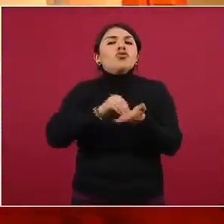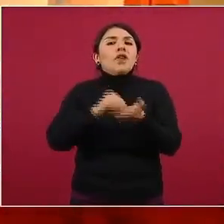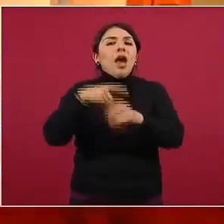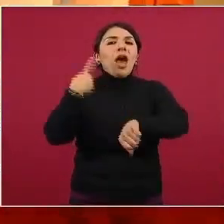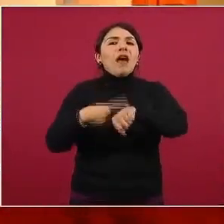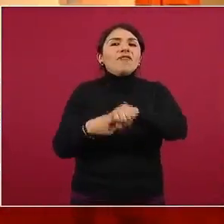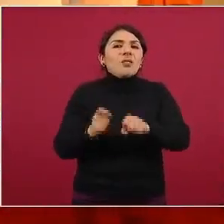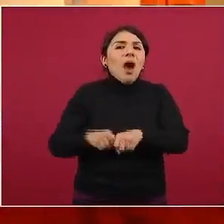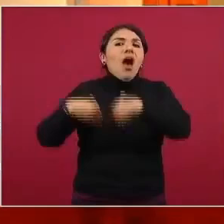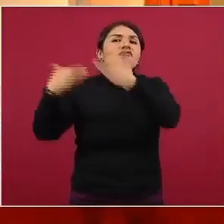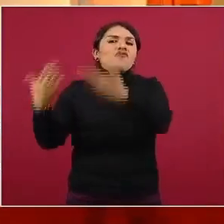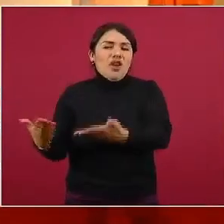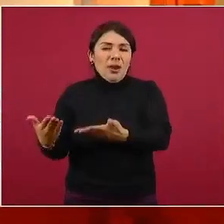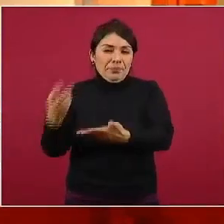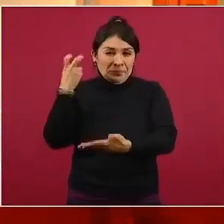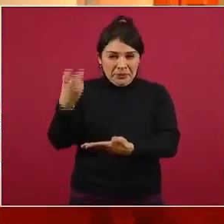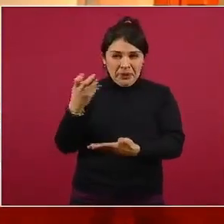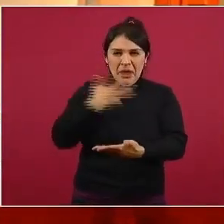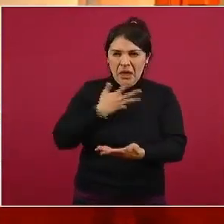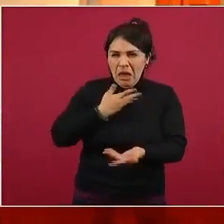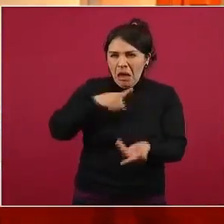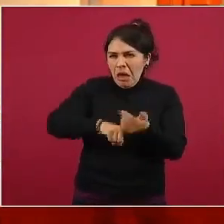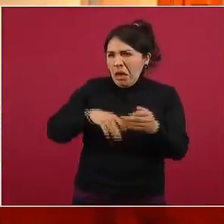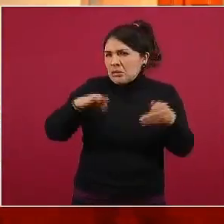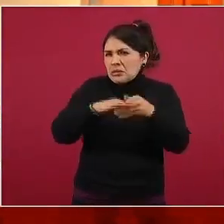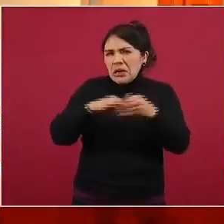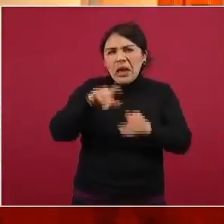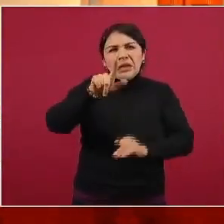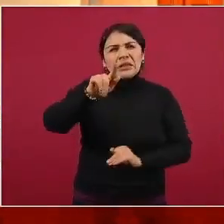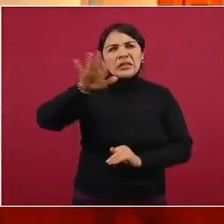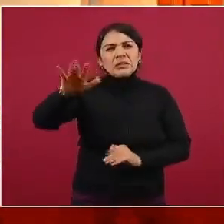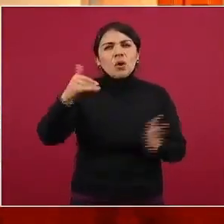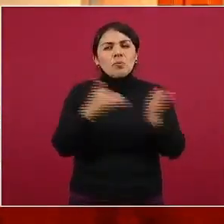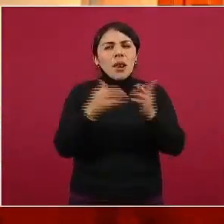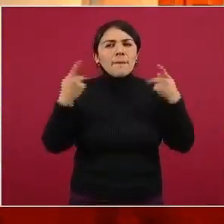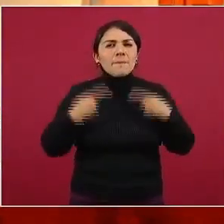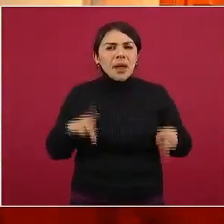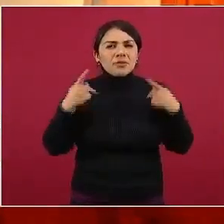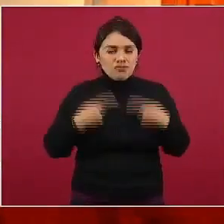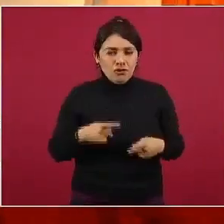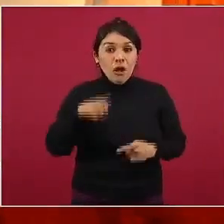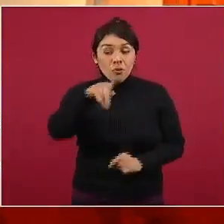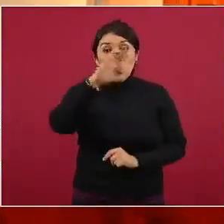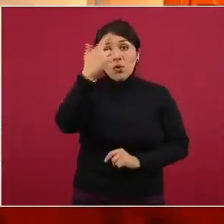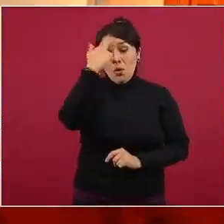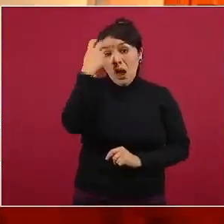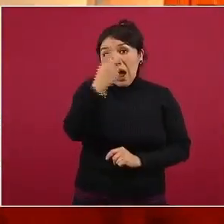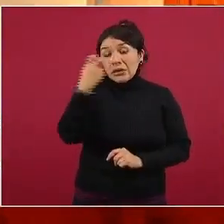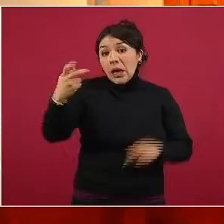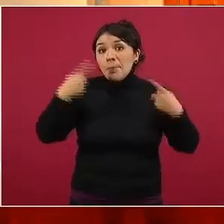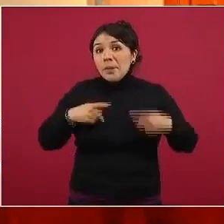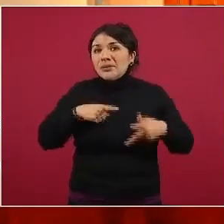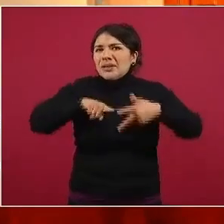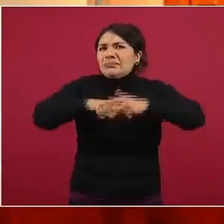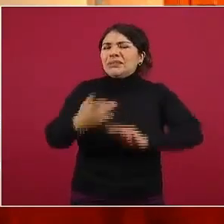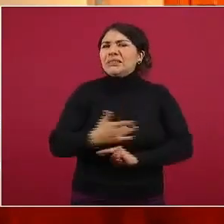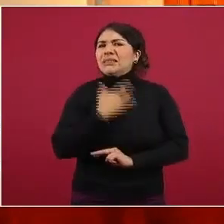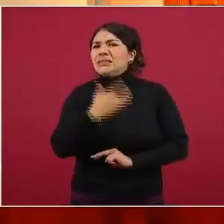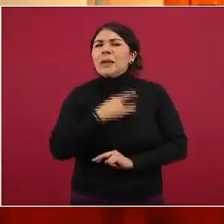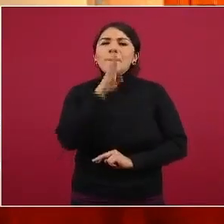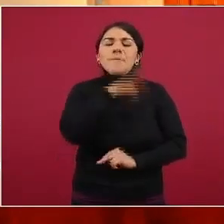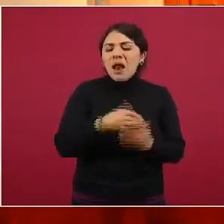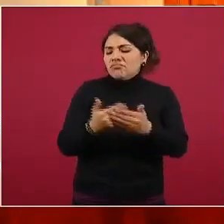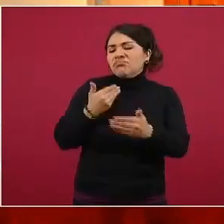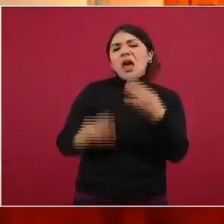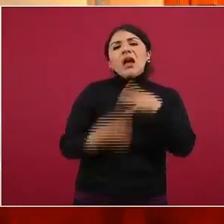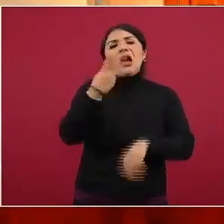esta estimación, casi 75,000 individuos. Recordar que estos son los individuos que empezaron síntomas en los últimos